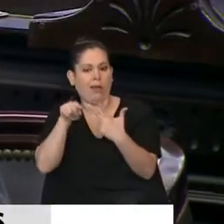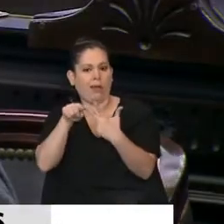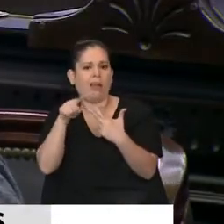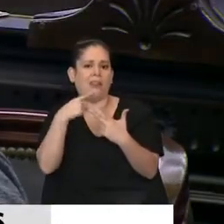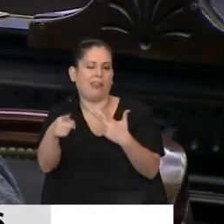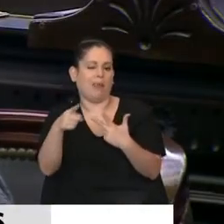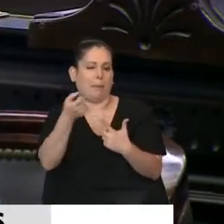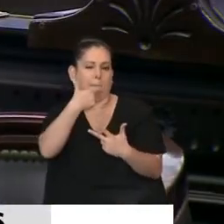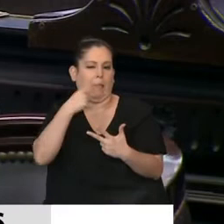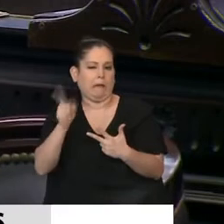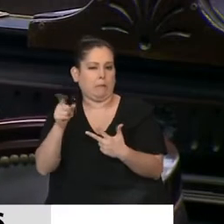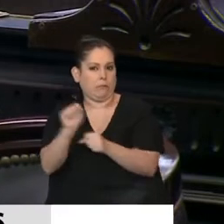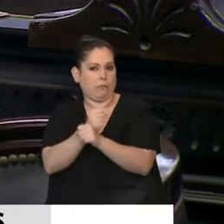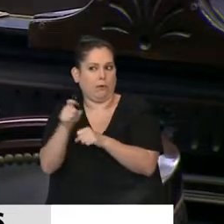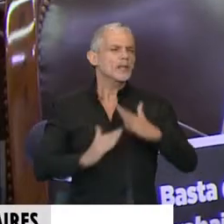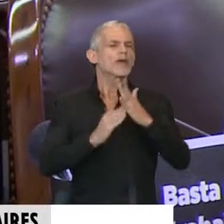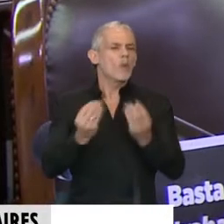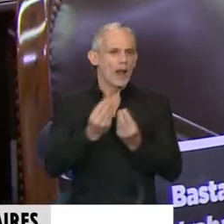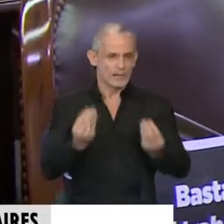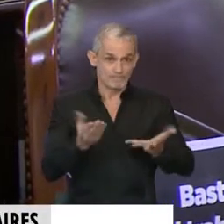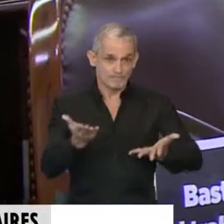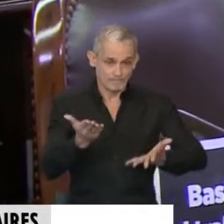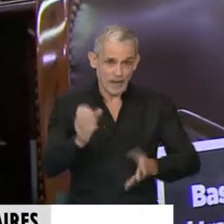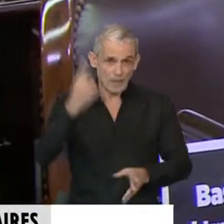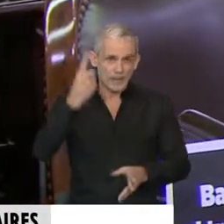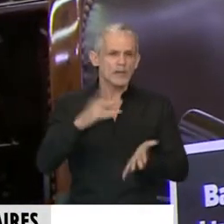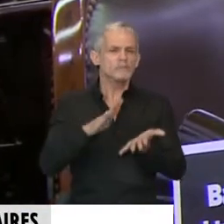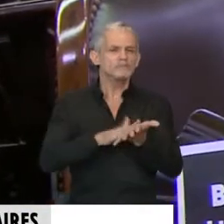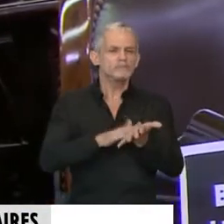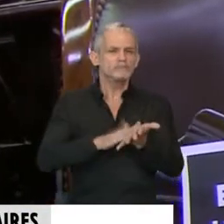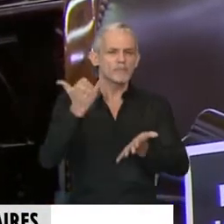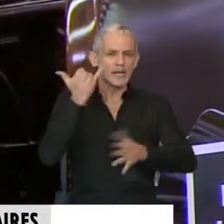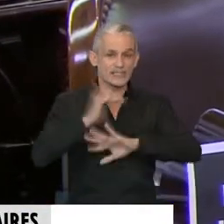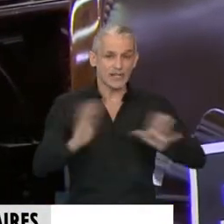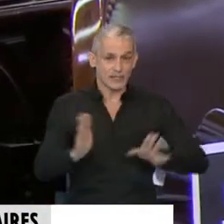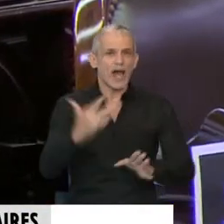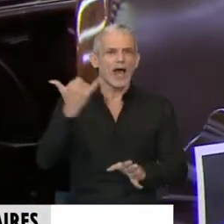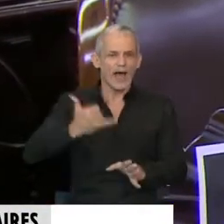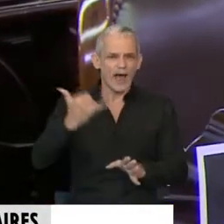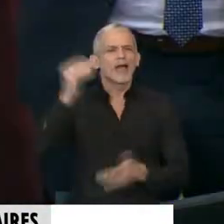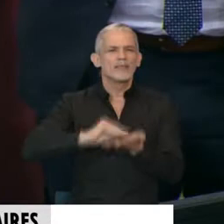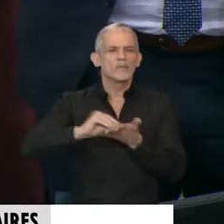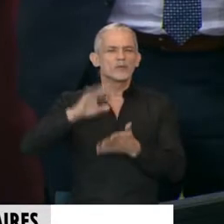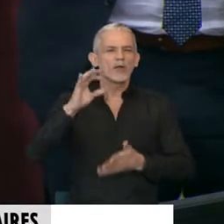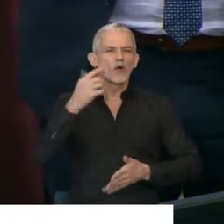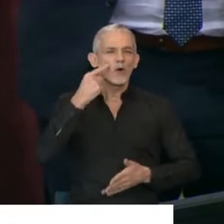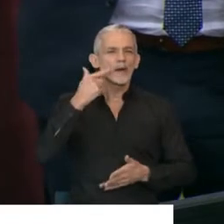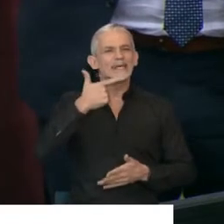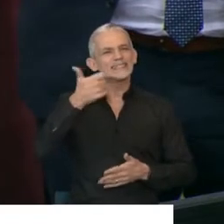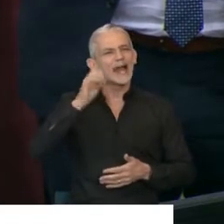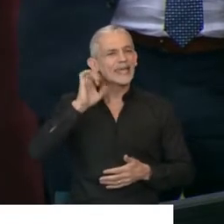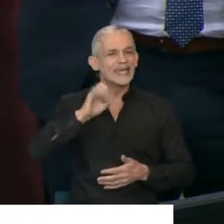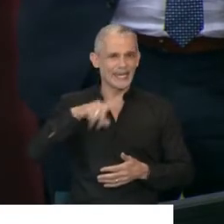aprobaron la designación de miguel ángel pichetto como auditor en representación de la oposición para concluir el mandato del